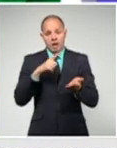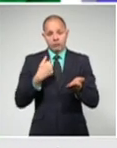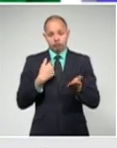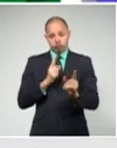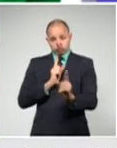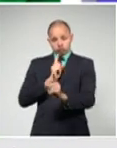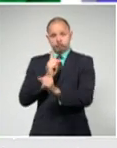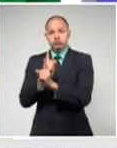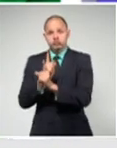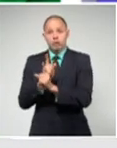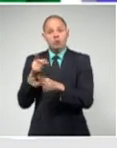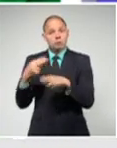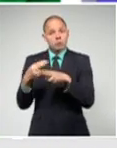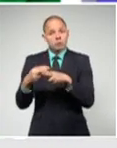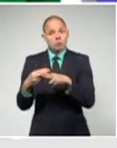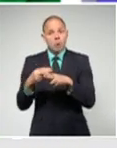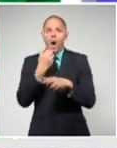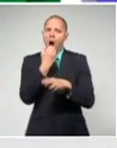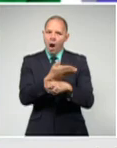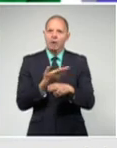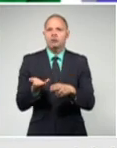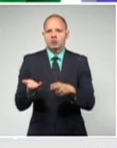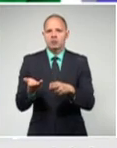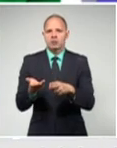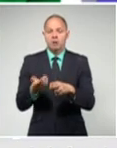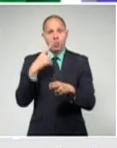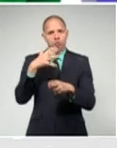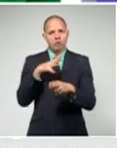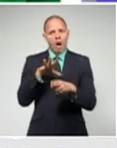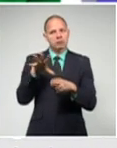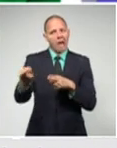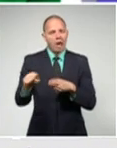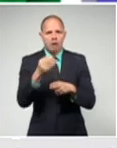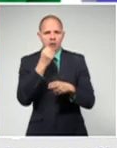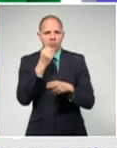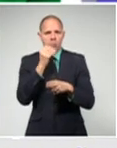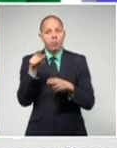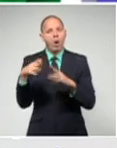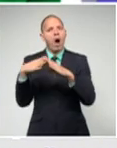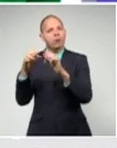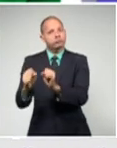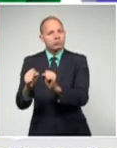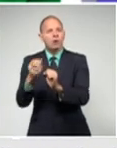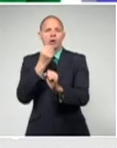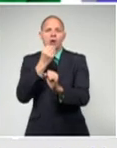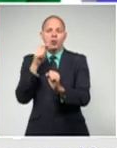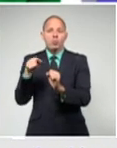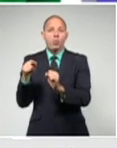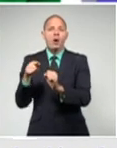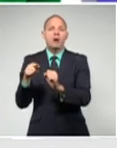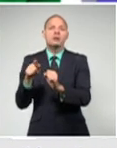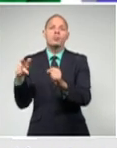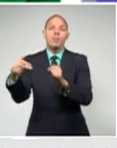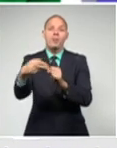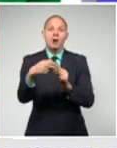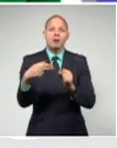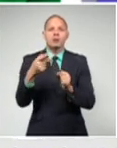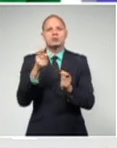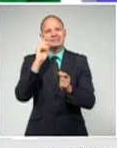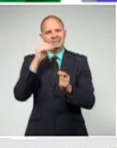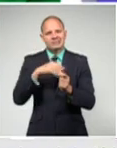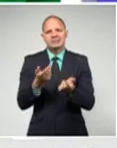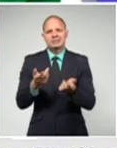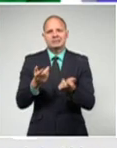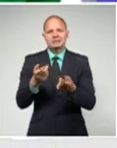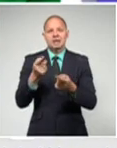que cumpla con el aislamiento dentro de su domicilio porque el riesgo de transmisión es muy